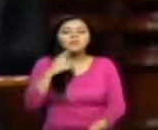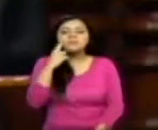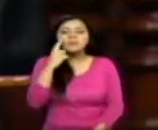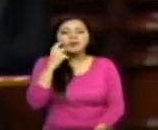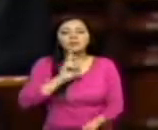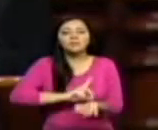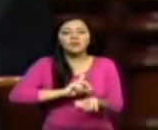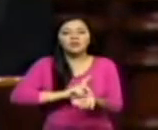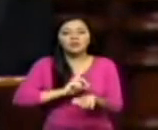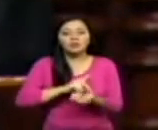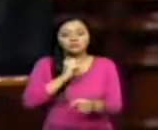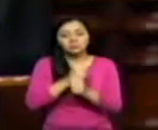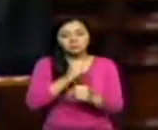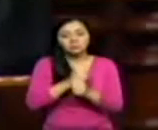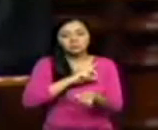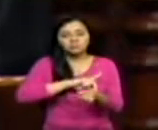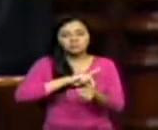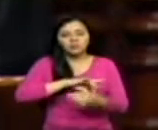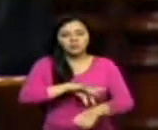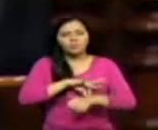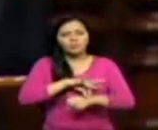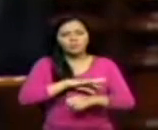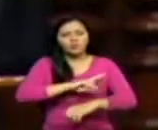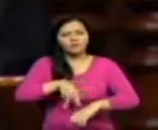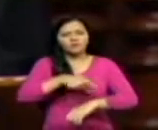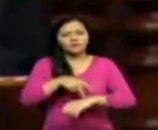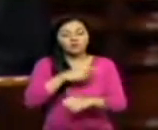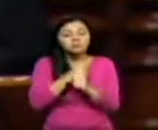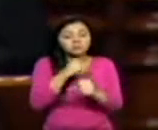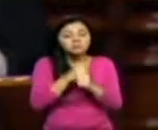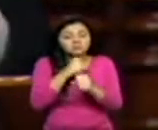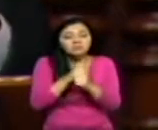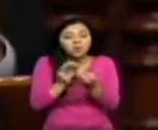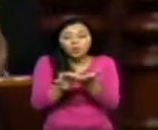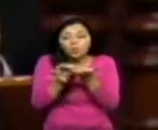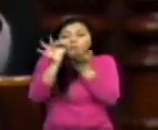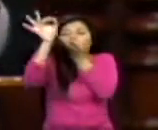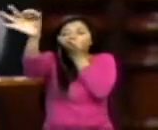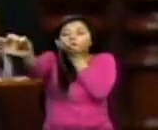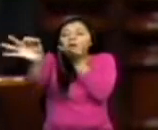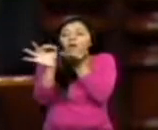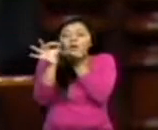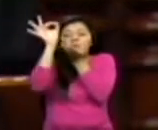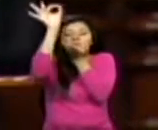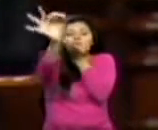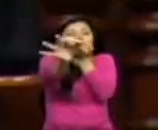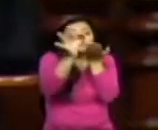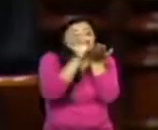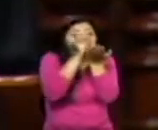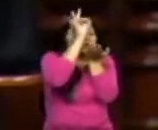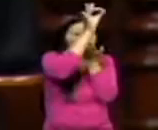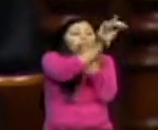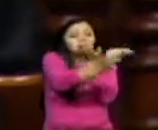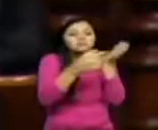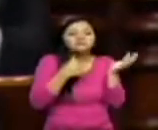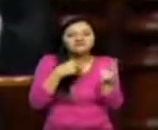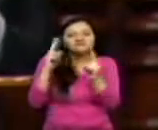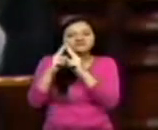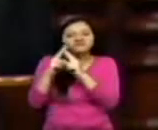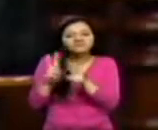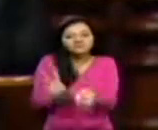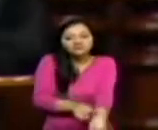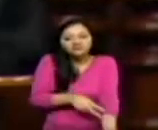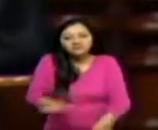de salud pública, ejerciendo la medicina en los lugares más inhóspitos del